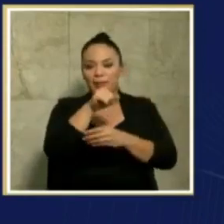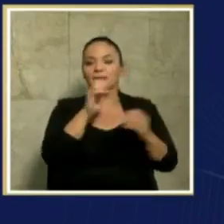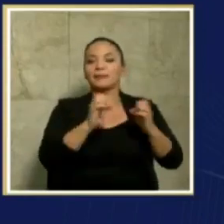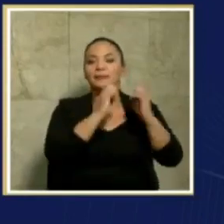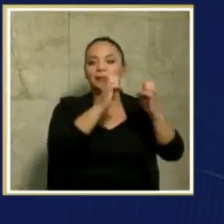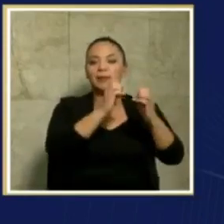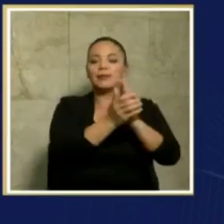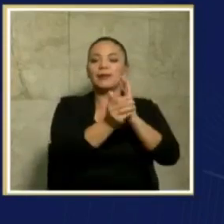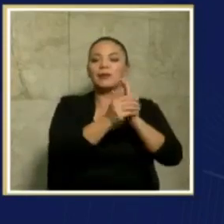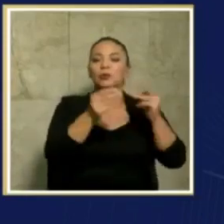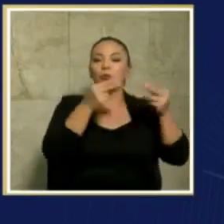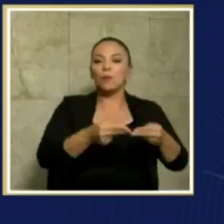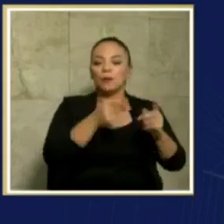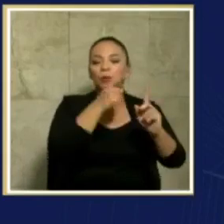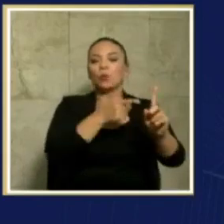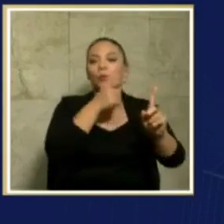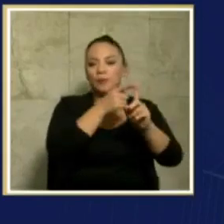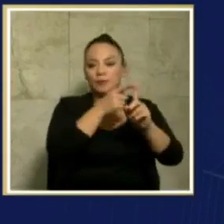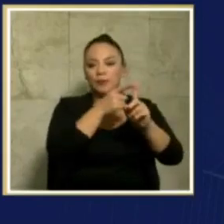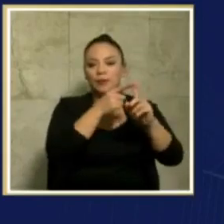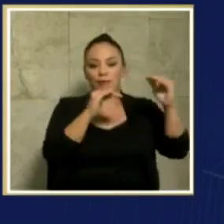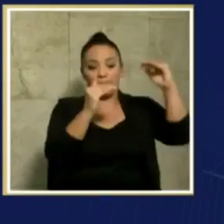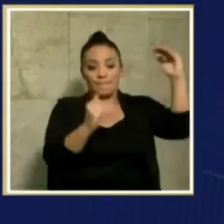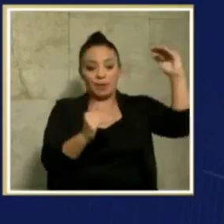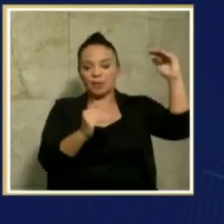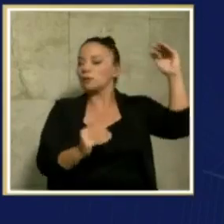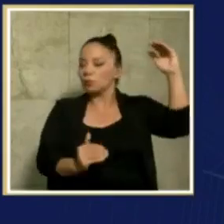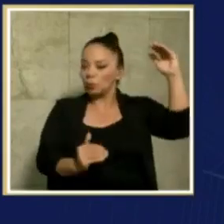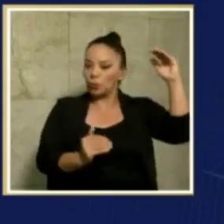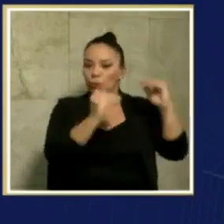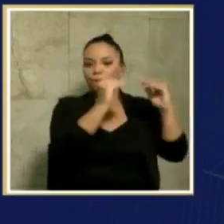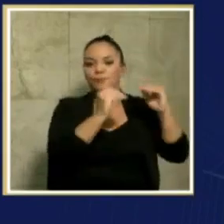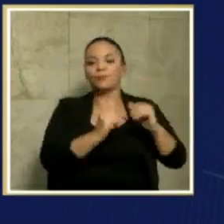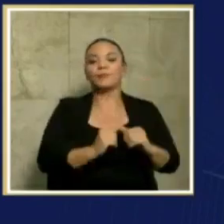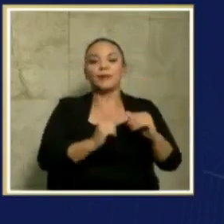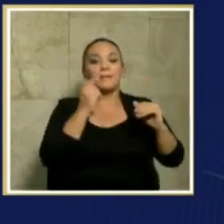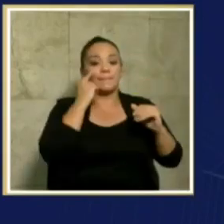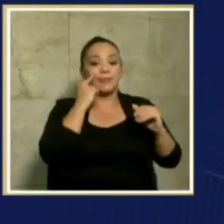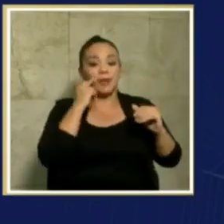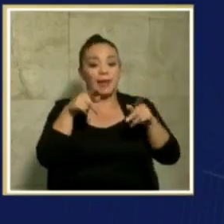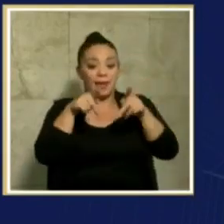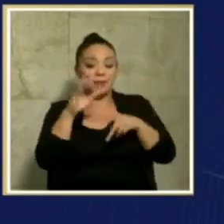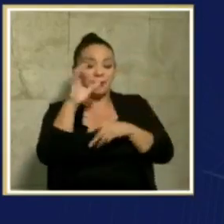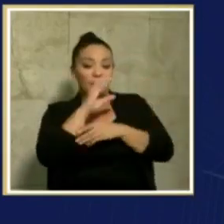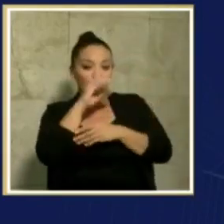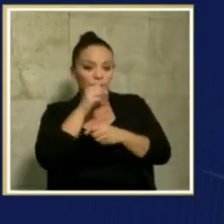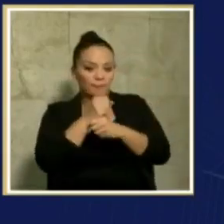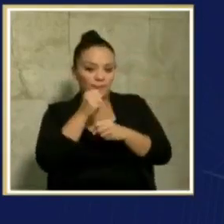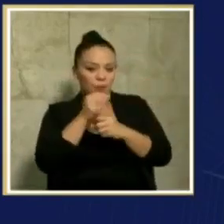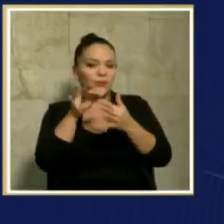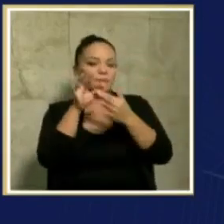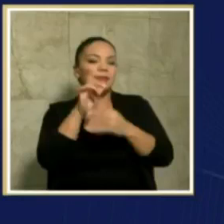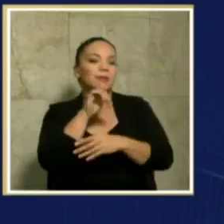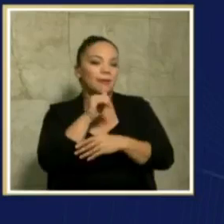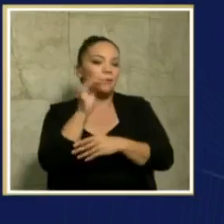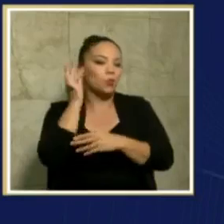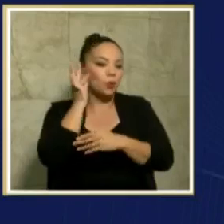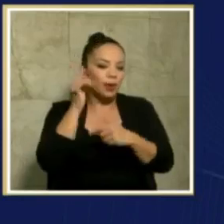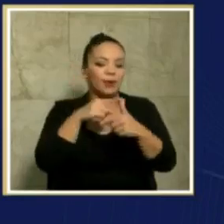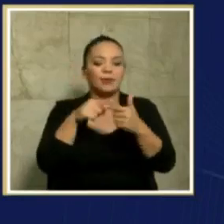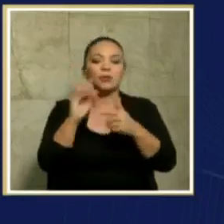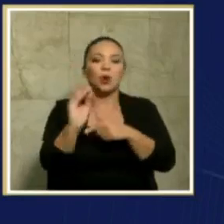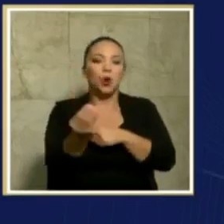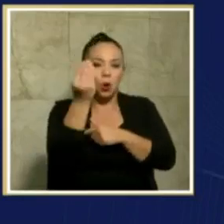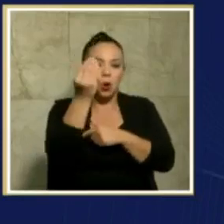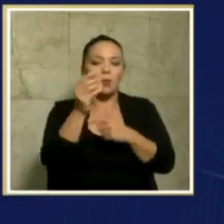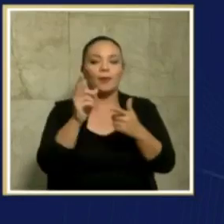estrategia de talento humano que lo que pretende es cerrar brechas, que la gente que busca empleo, principalmente los jóvenes, las mujeres, e inclusive